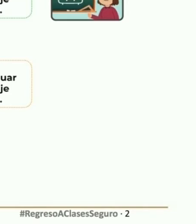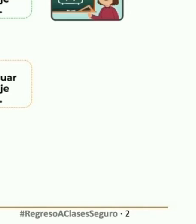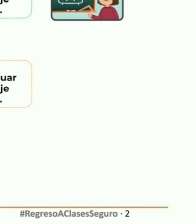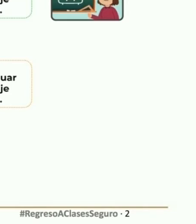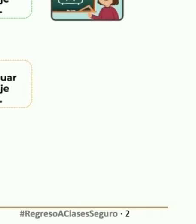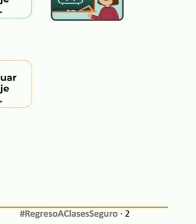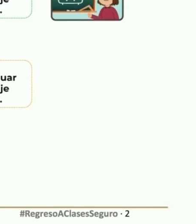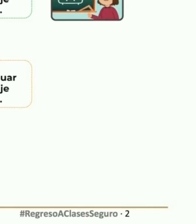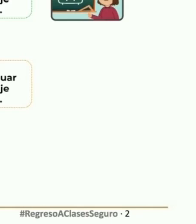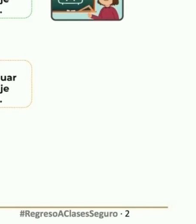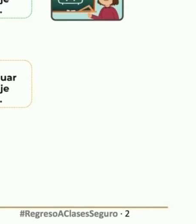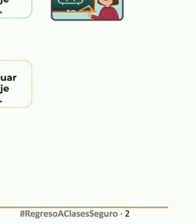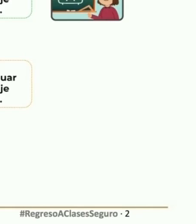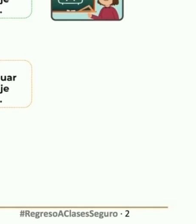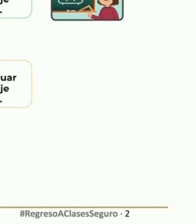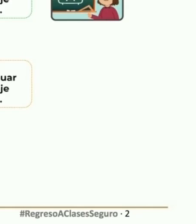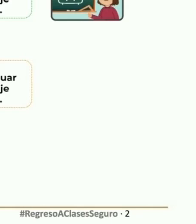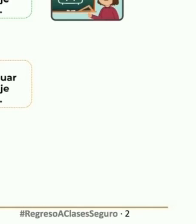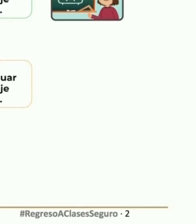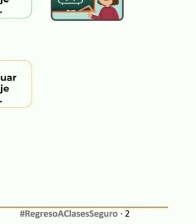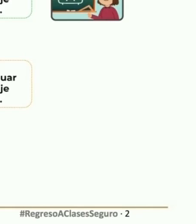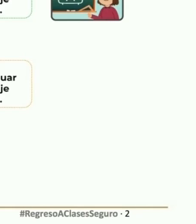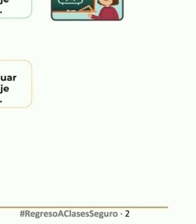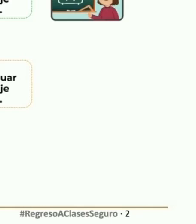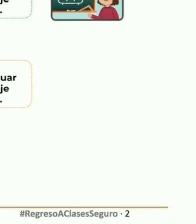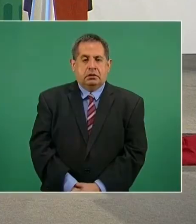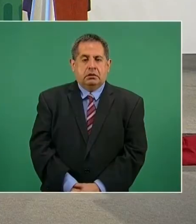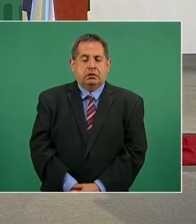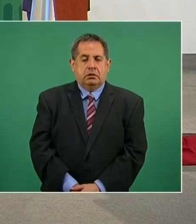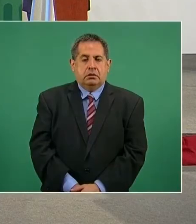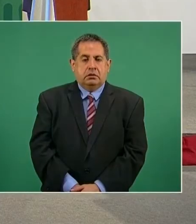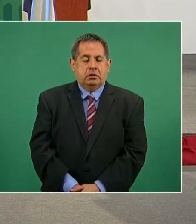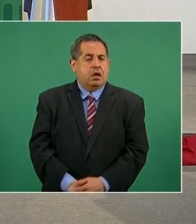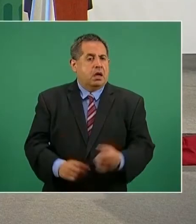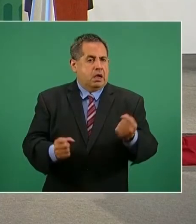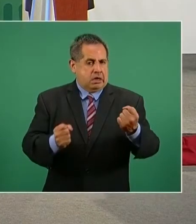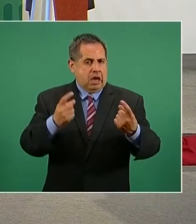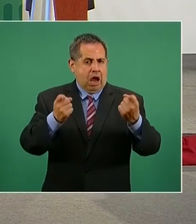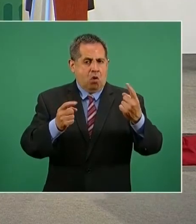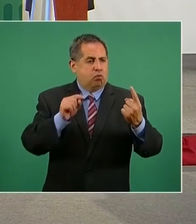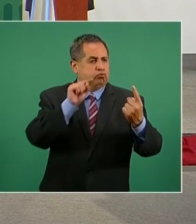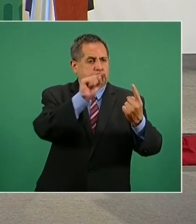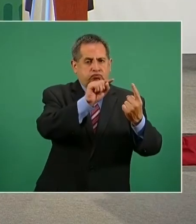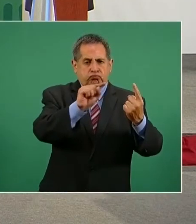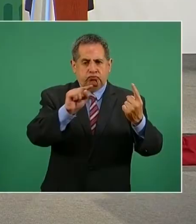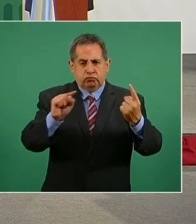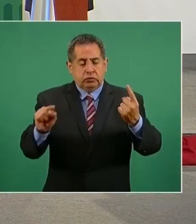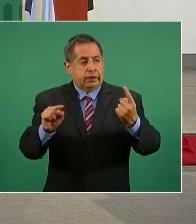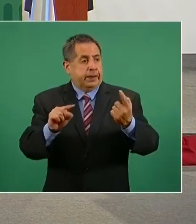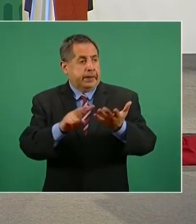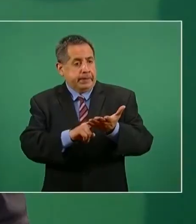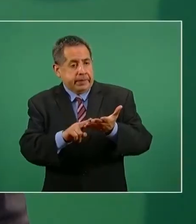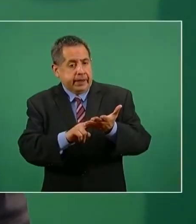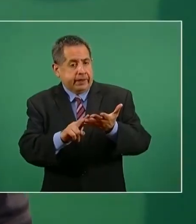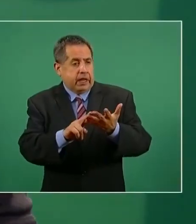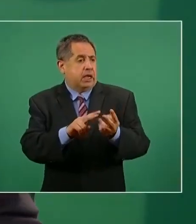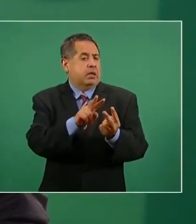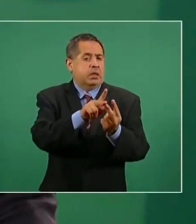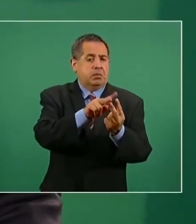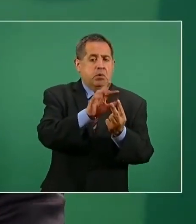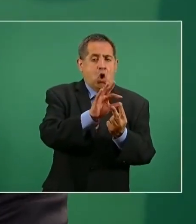verde, la educación a distancia va a continuar permanentemente como una opción